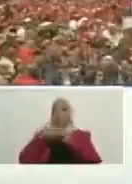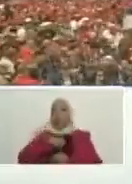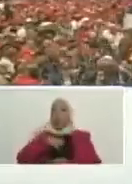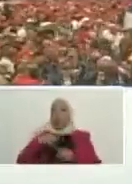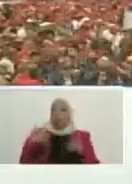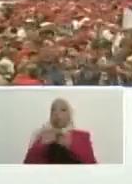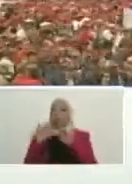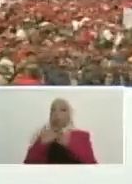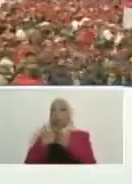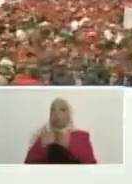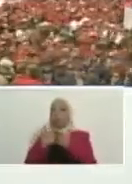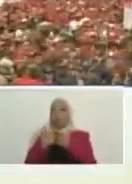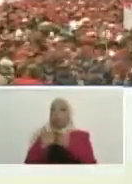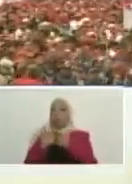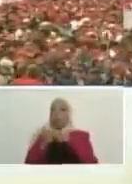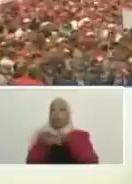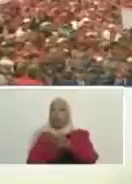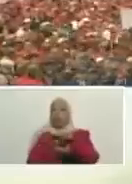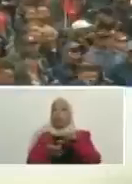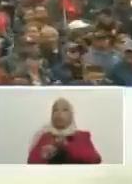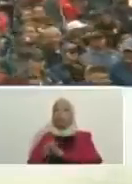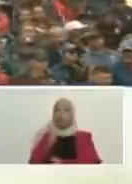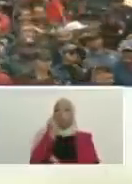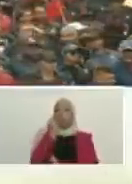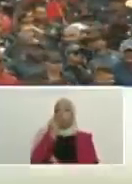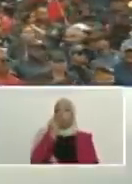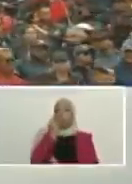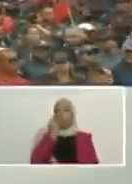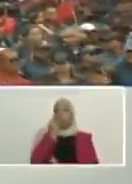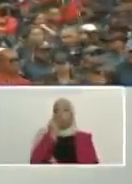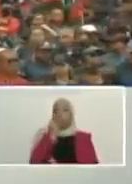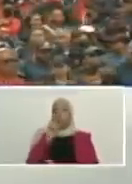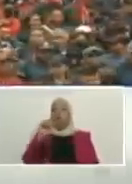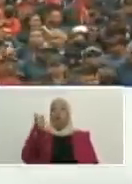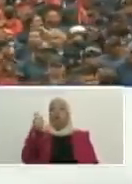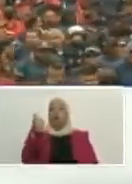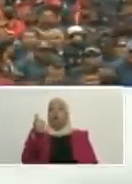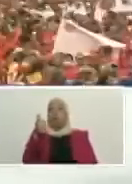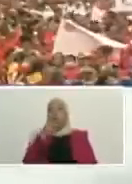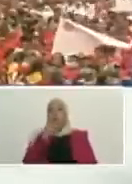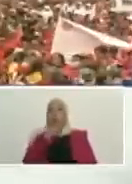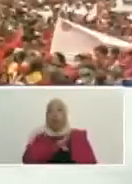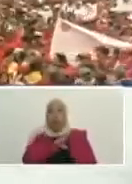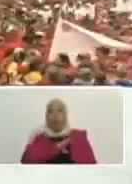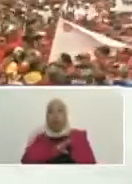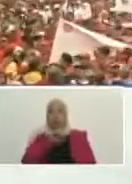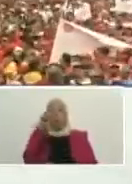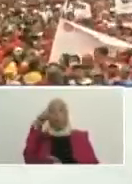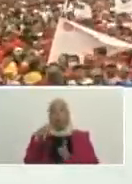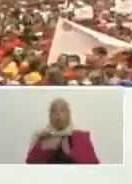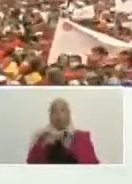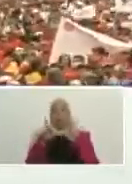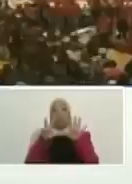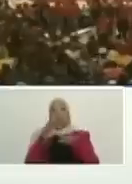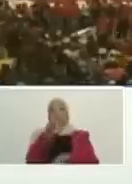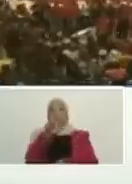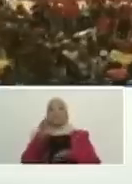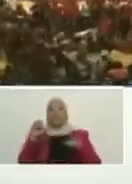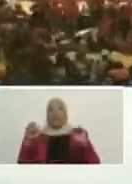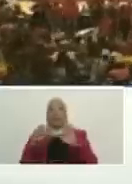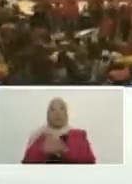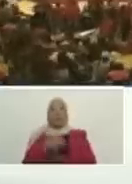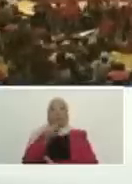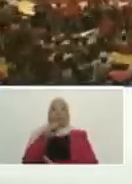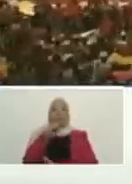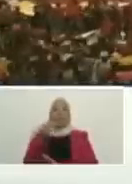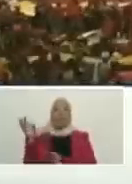se impuso el complot. Y un 10 de enero de 1860, la conspiración